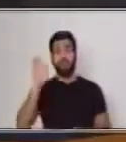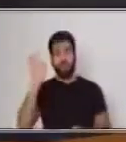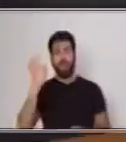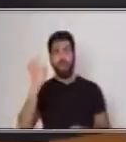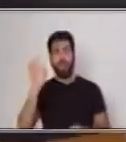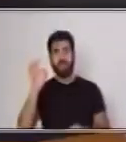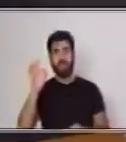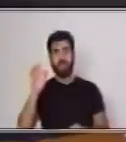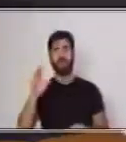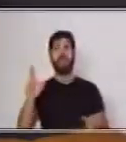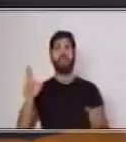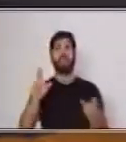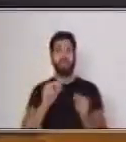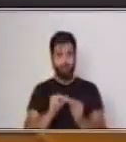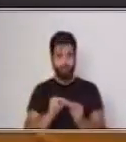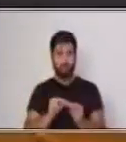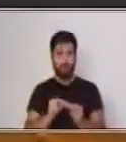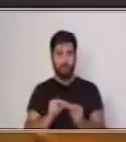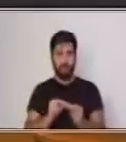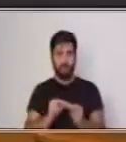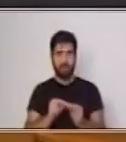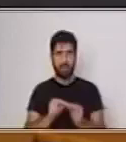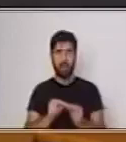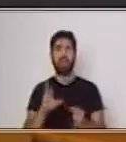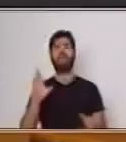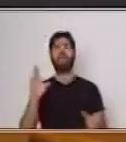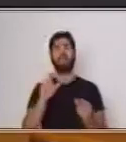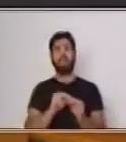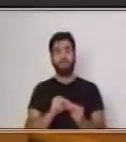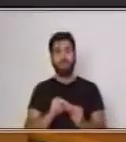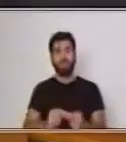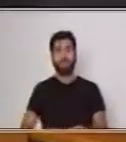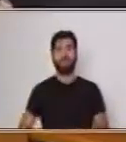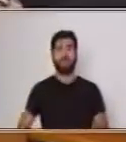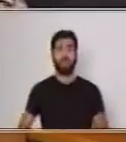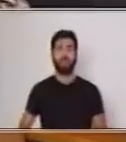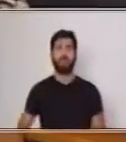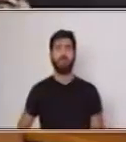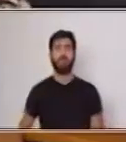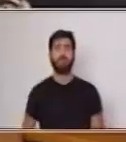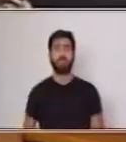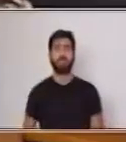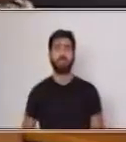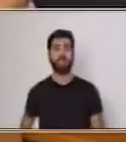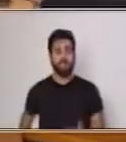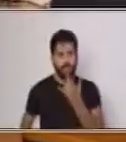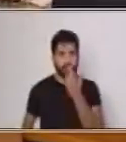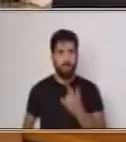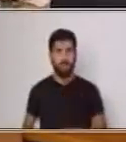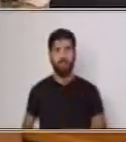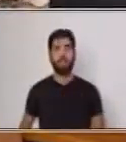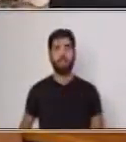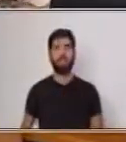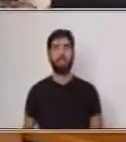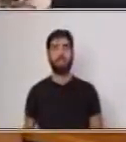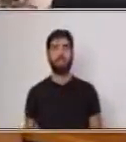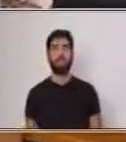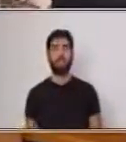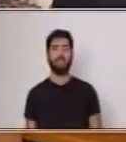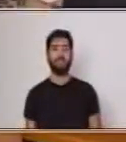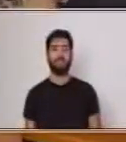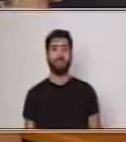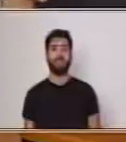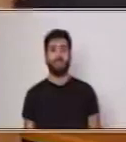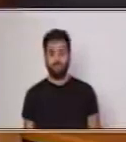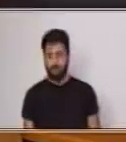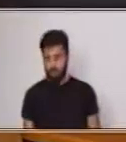síntesis, la síntesis de nuestro texto. Y lo vamos a encontrar al final de